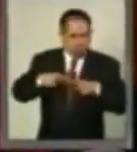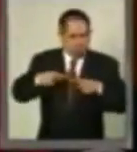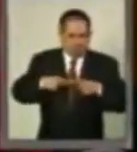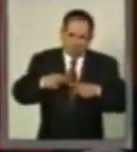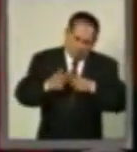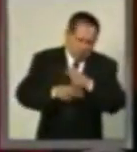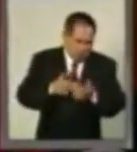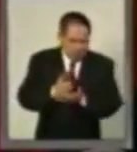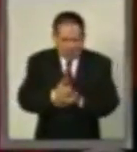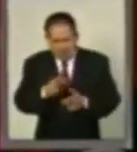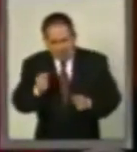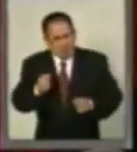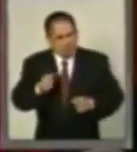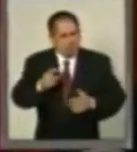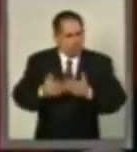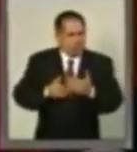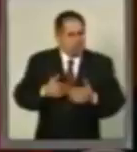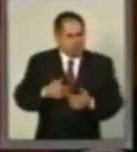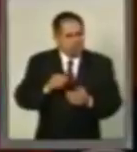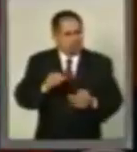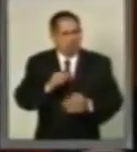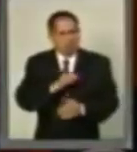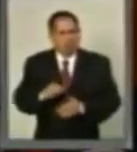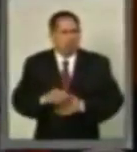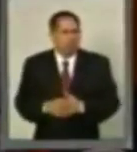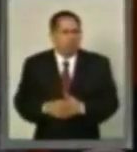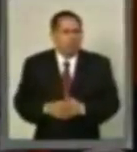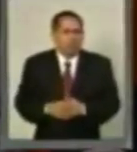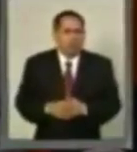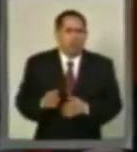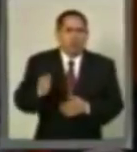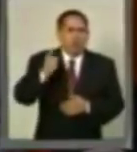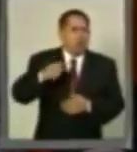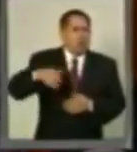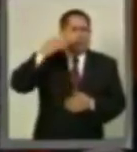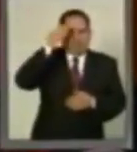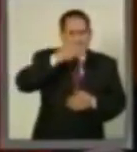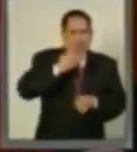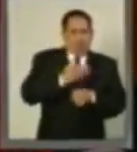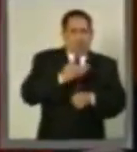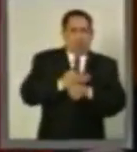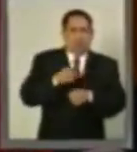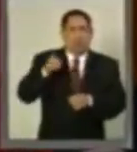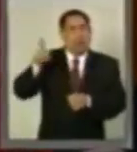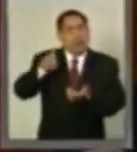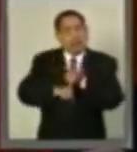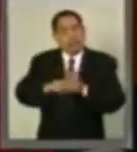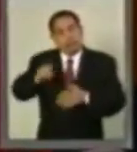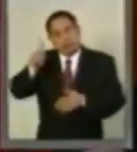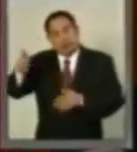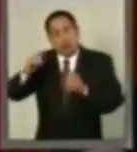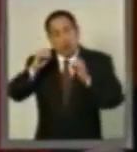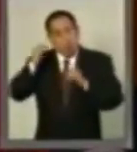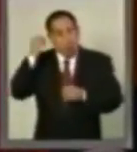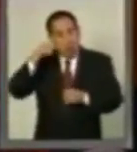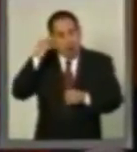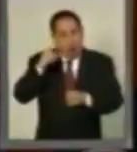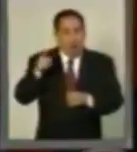hacen. Algunos podrán saber que en este momento los vientos en